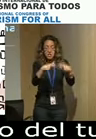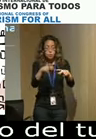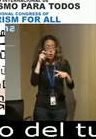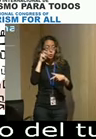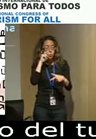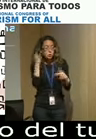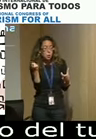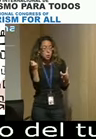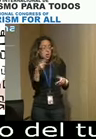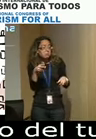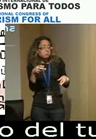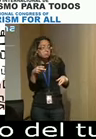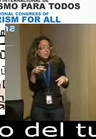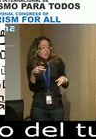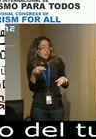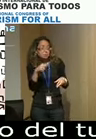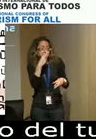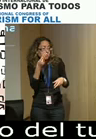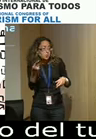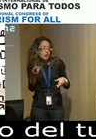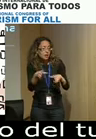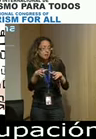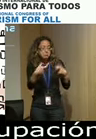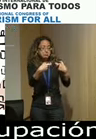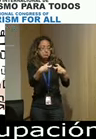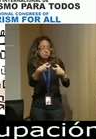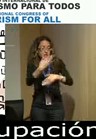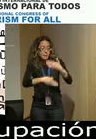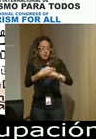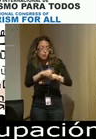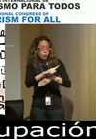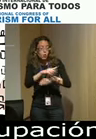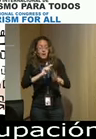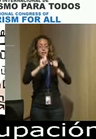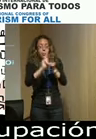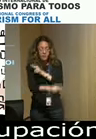le tiene que importar el tipo de discapacidad, lo que tiene es la responsabilidad de responder